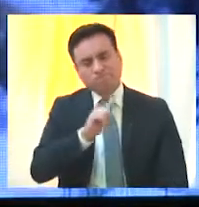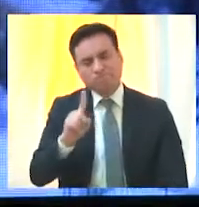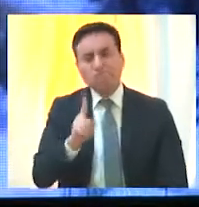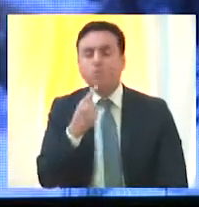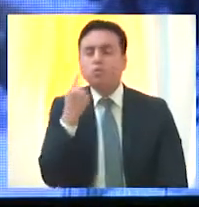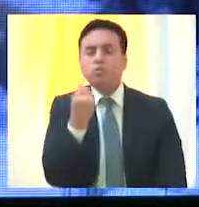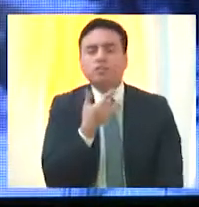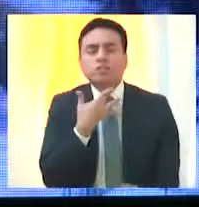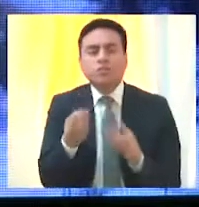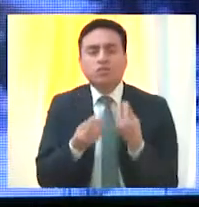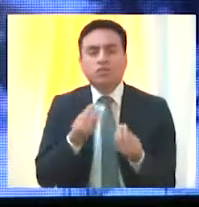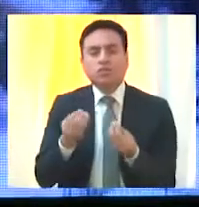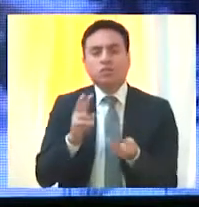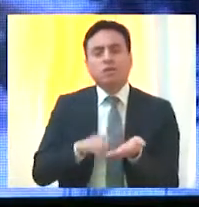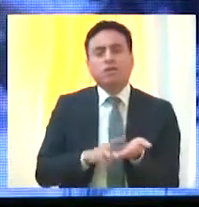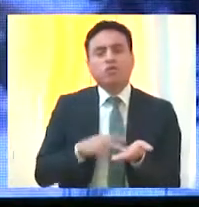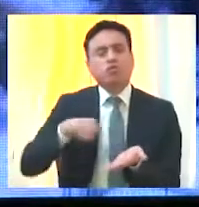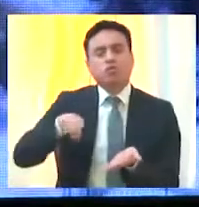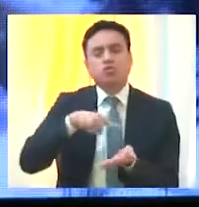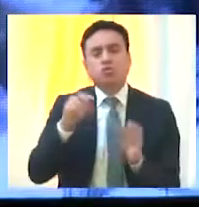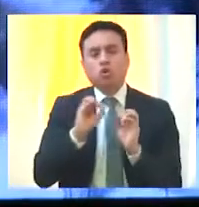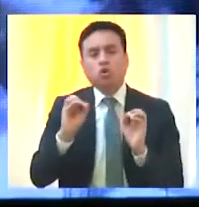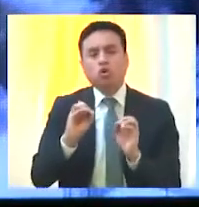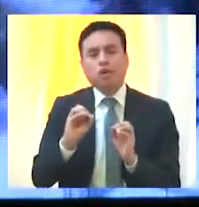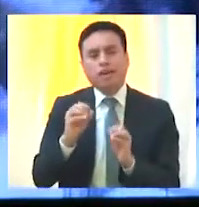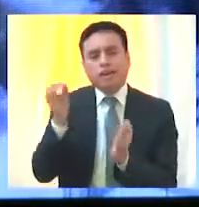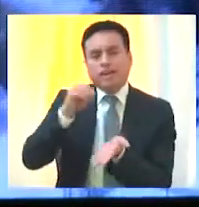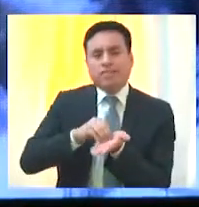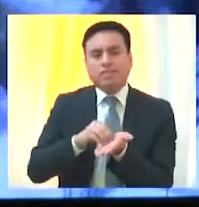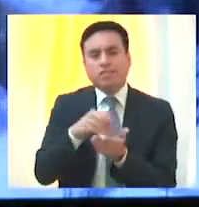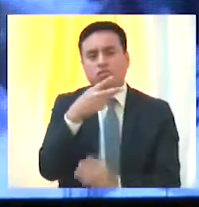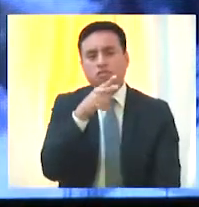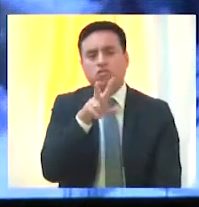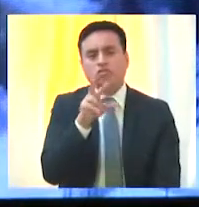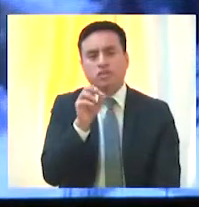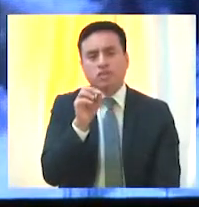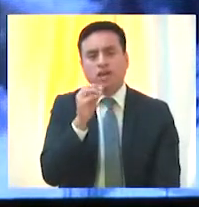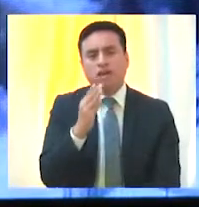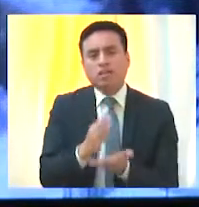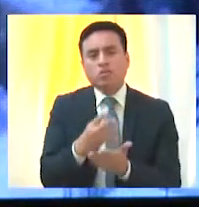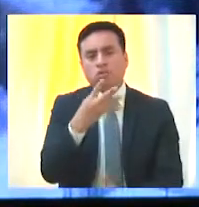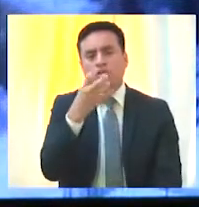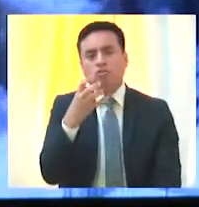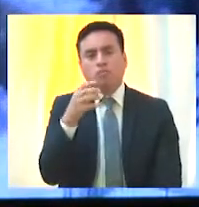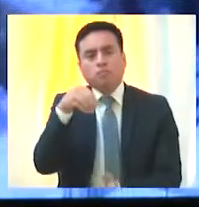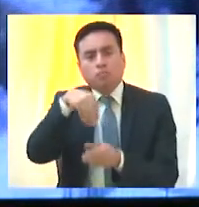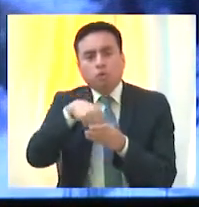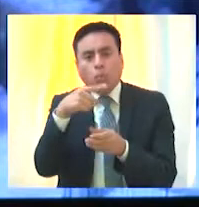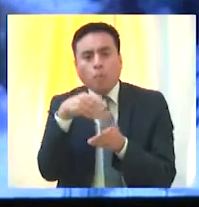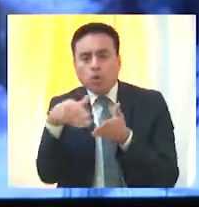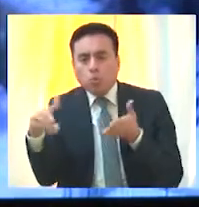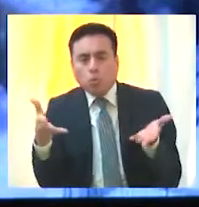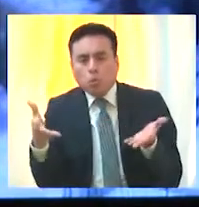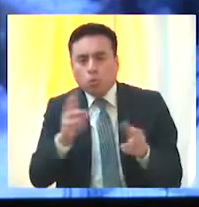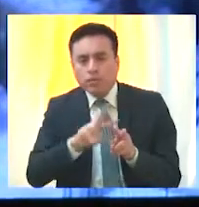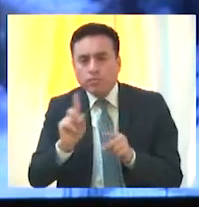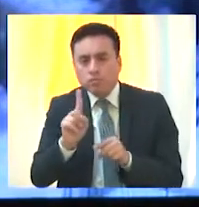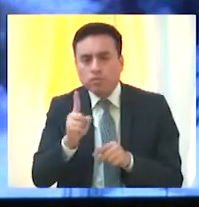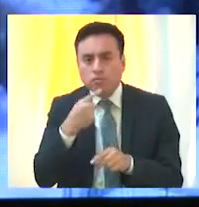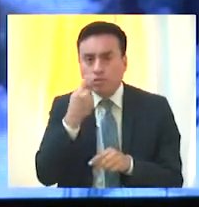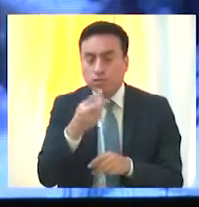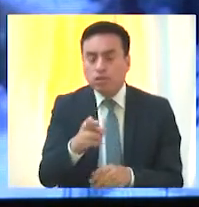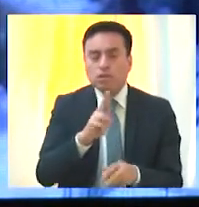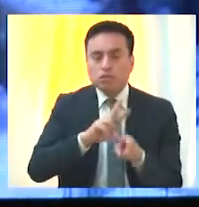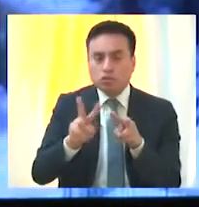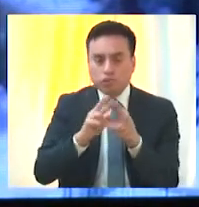es qué hubiera ocurrido si es que realmente no hubiéramos puesto ese extra desde los 280 a los 400 partes por millón. Esa pregunta la podemos resolver y me